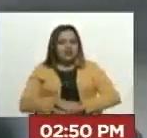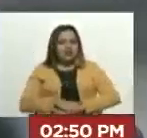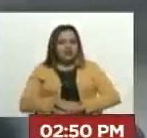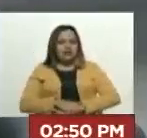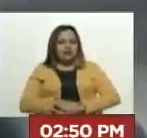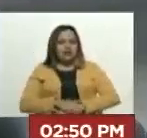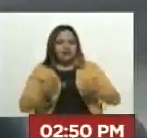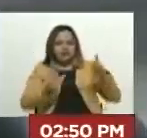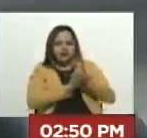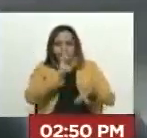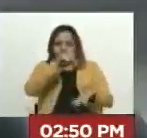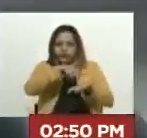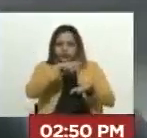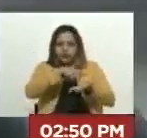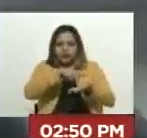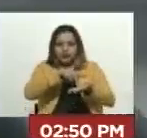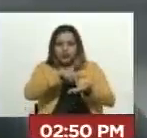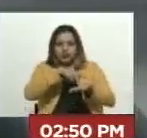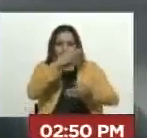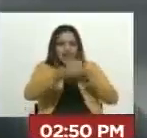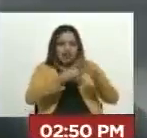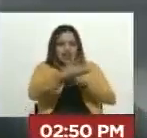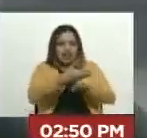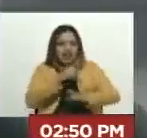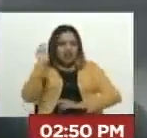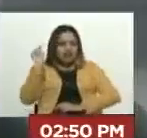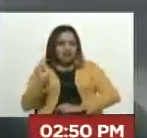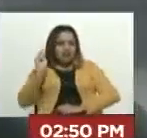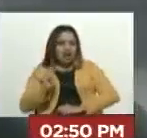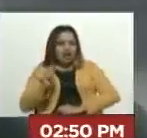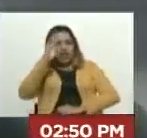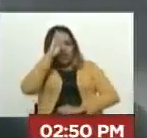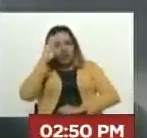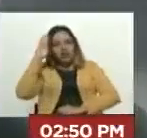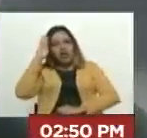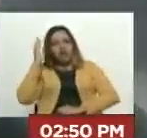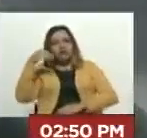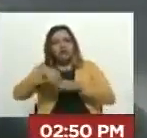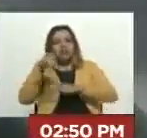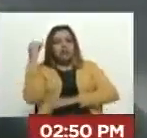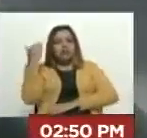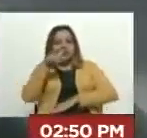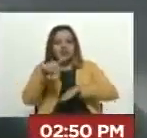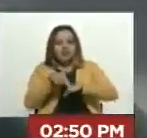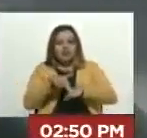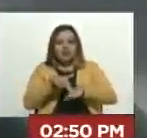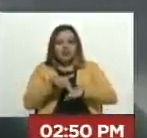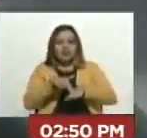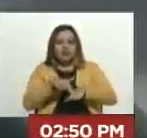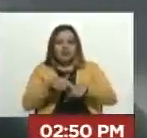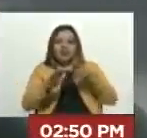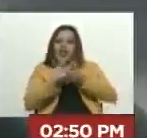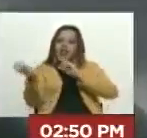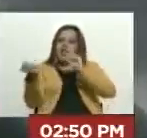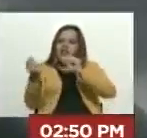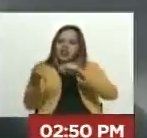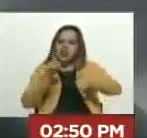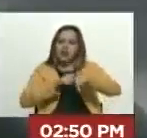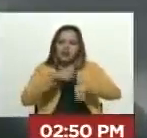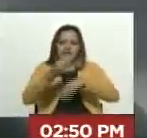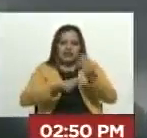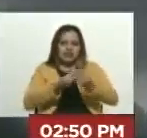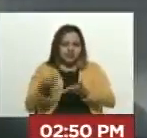la intervención que hacía el diputado Diosdado Cabello Rondón en el Parlamento Nacional a propósito del debate que a esta hora se